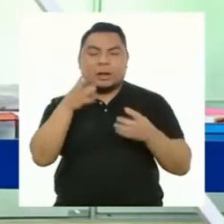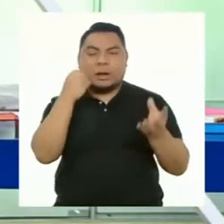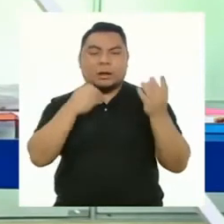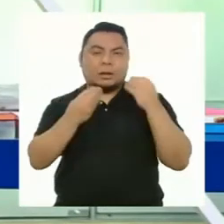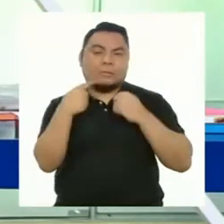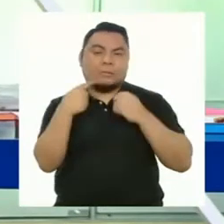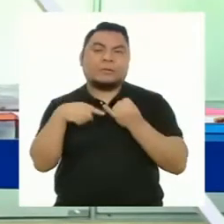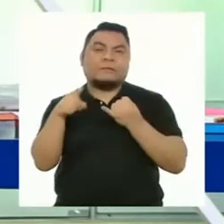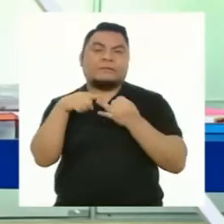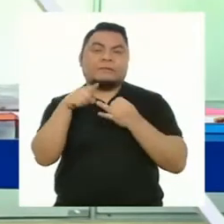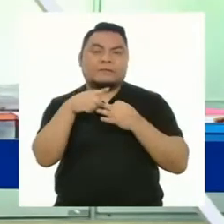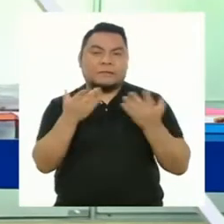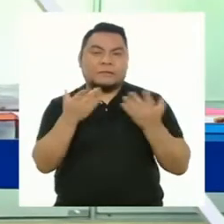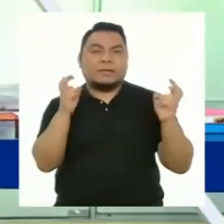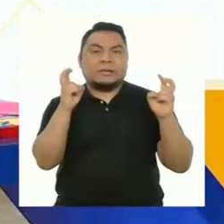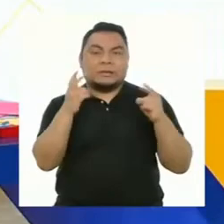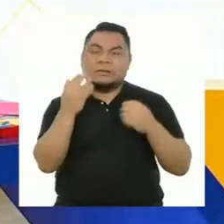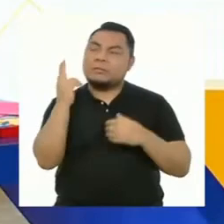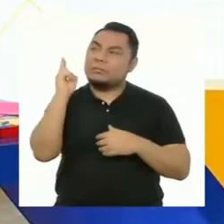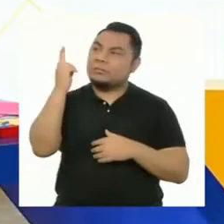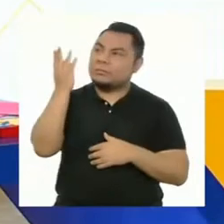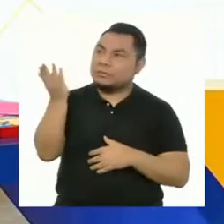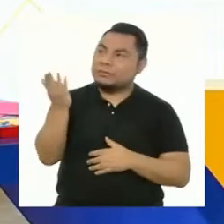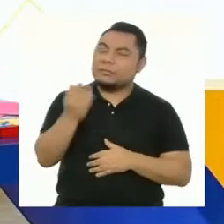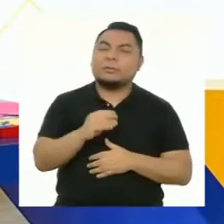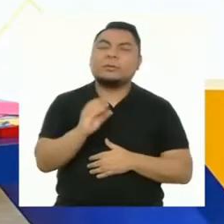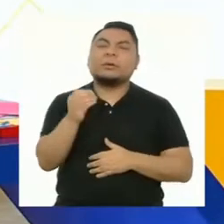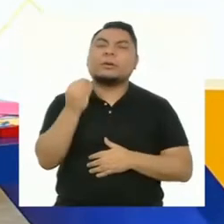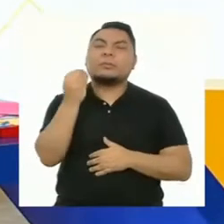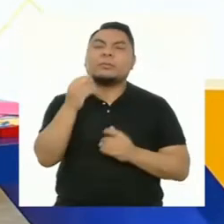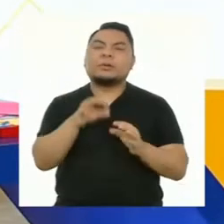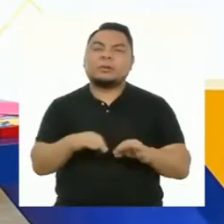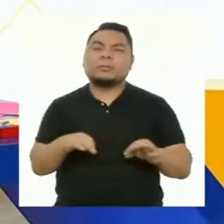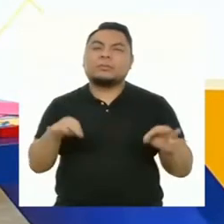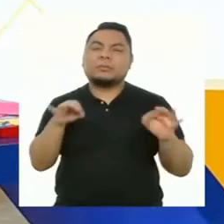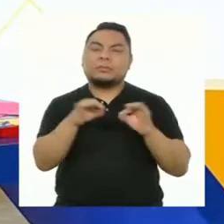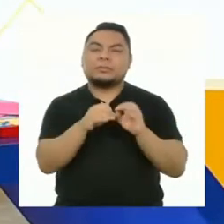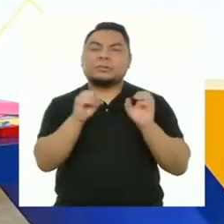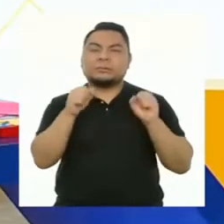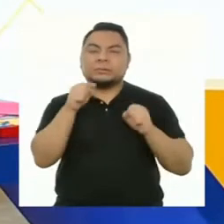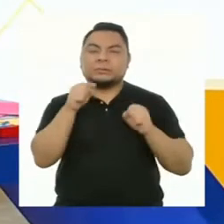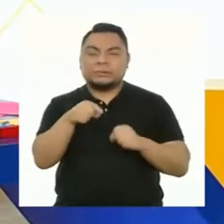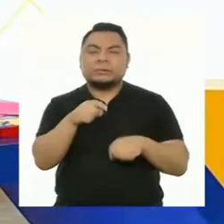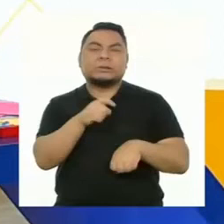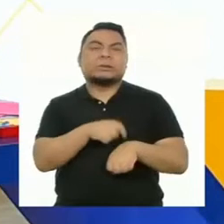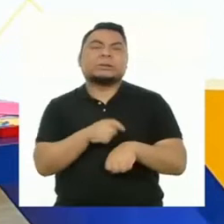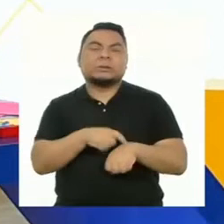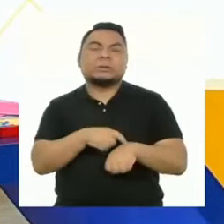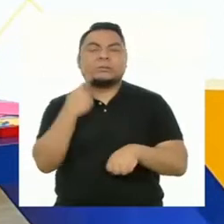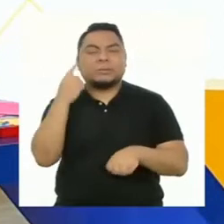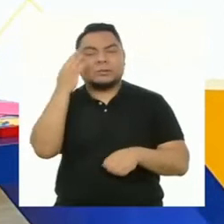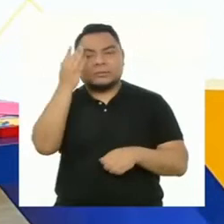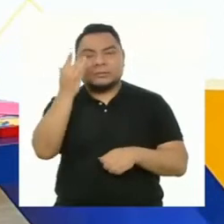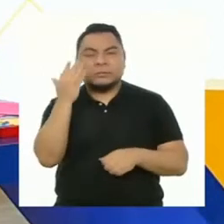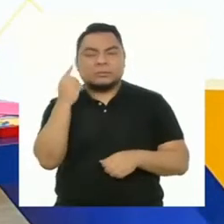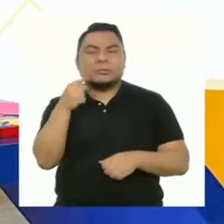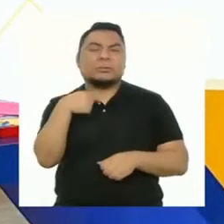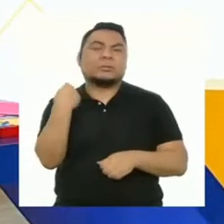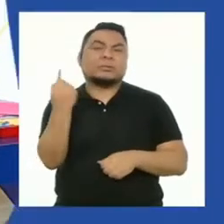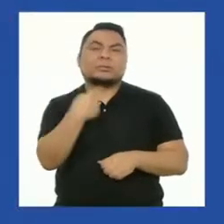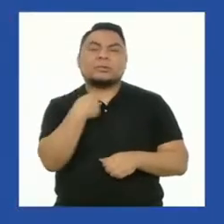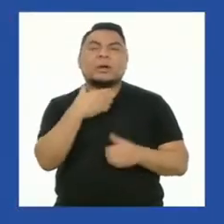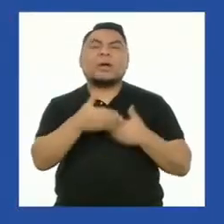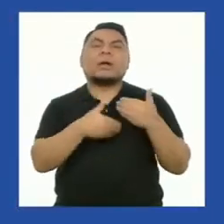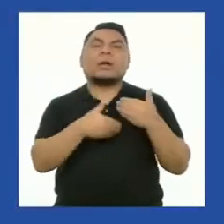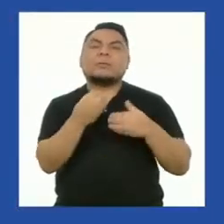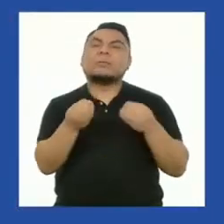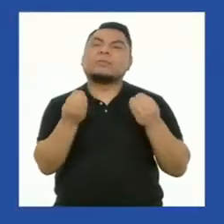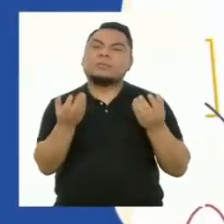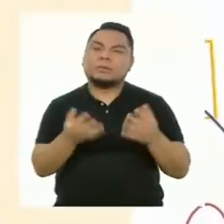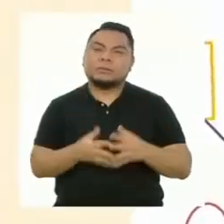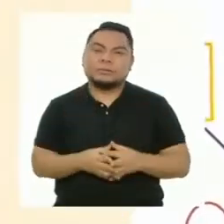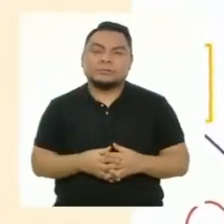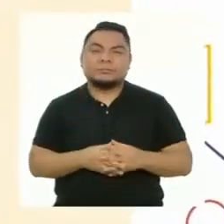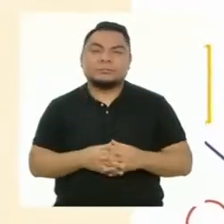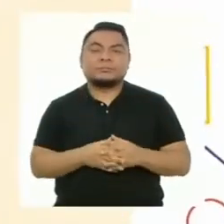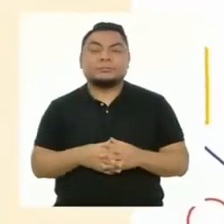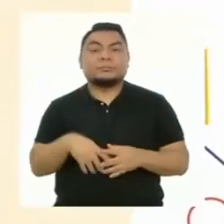aprendizaje en las diversas áreas, profesor. ¿Por qué es importante darnos este tiempo para reflexionar sobre nuestros avances?